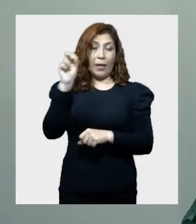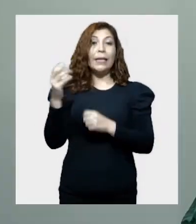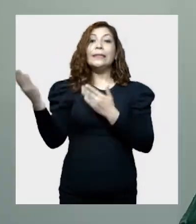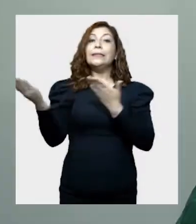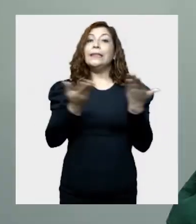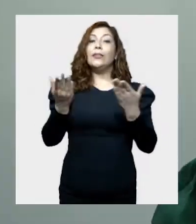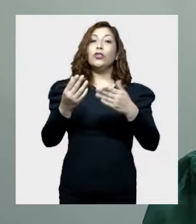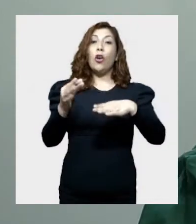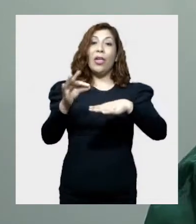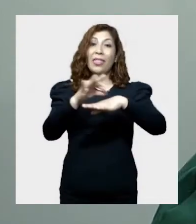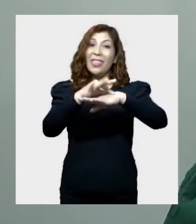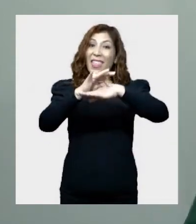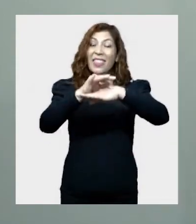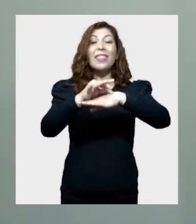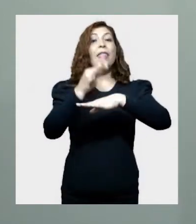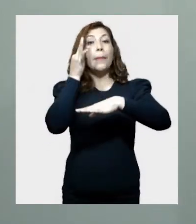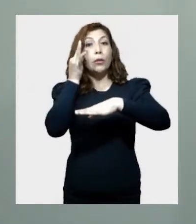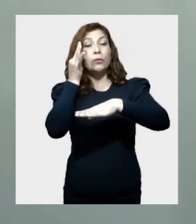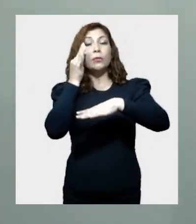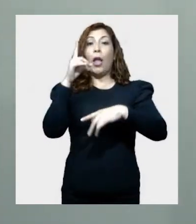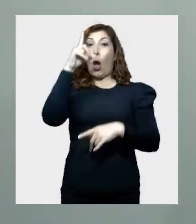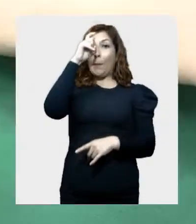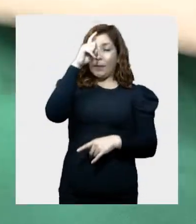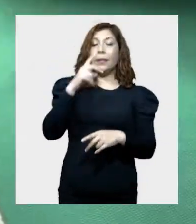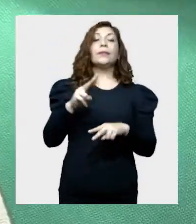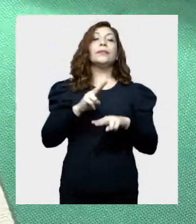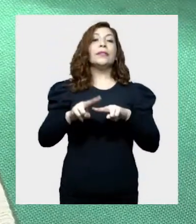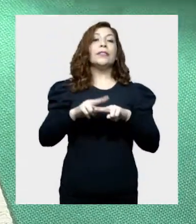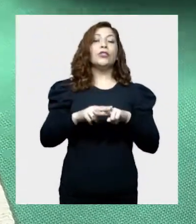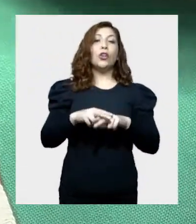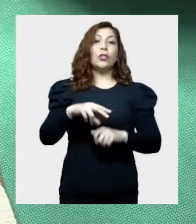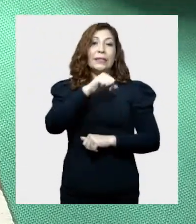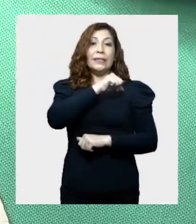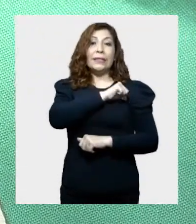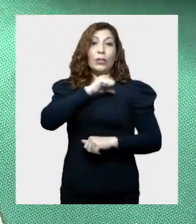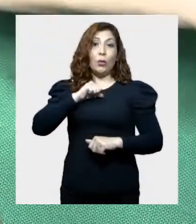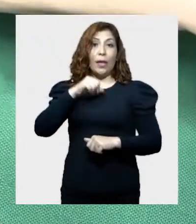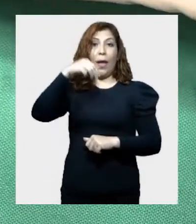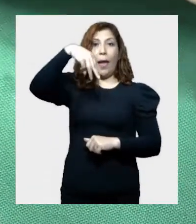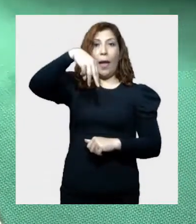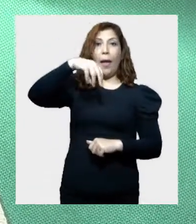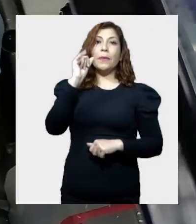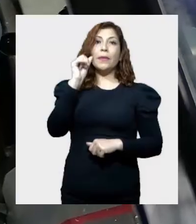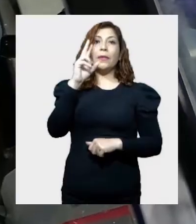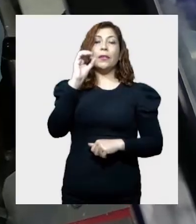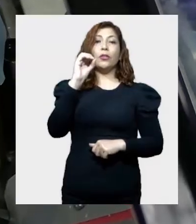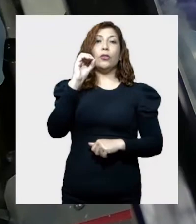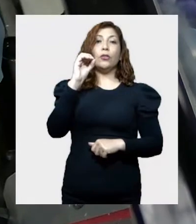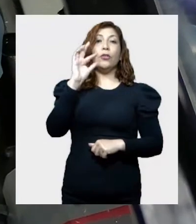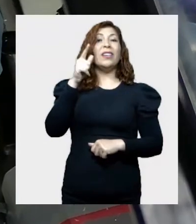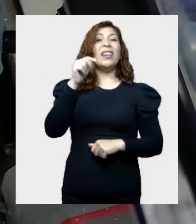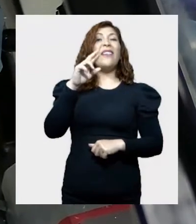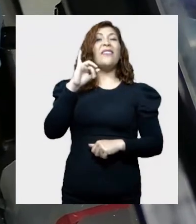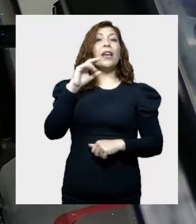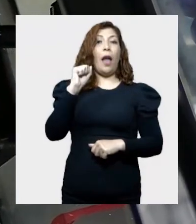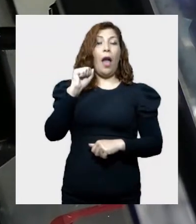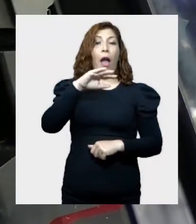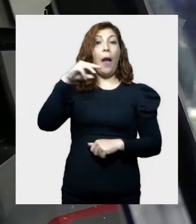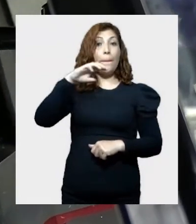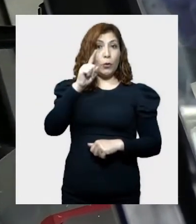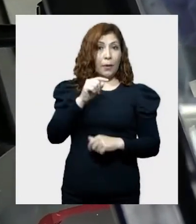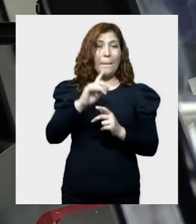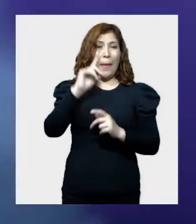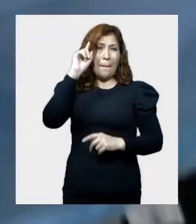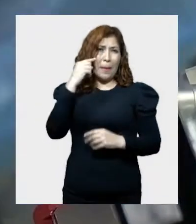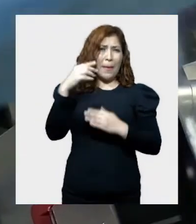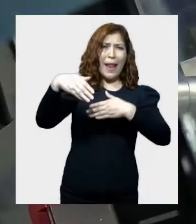de dermatología del hospital implementó la cirugía micrográfica de MOS, tratamiento de primera línea